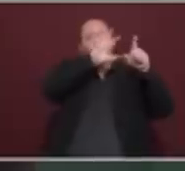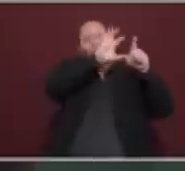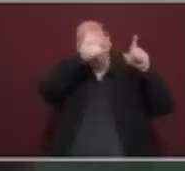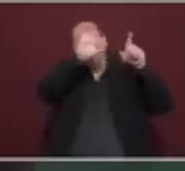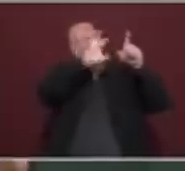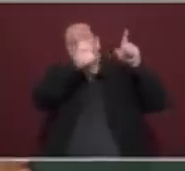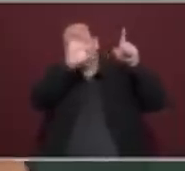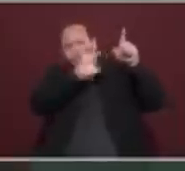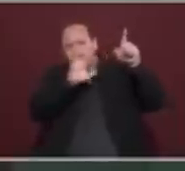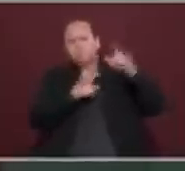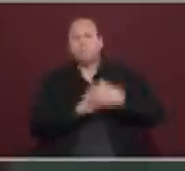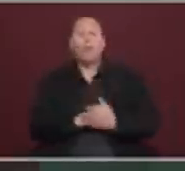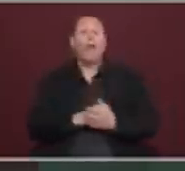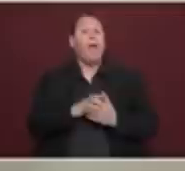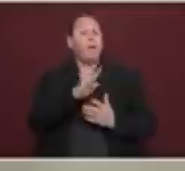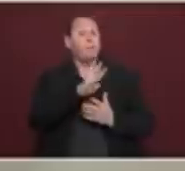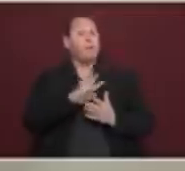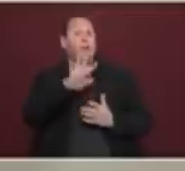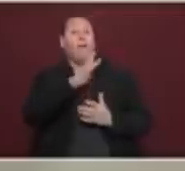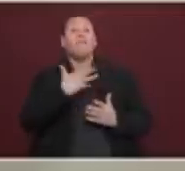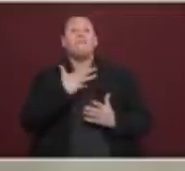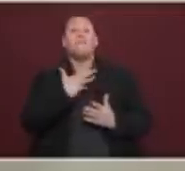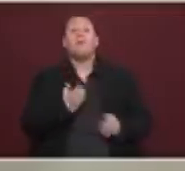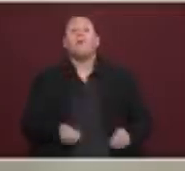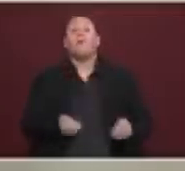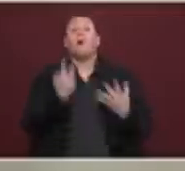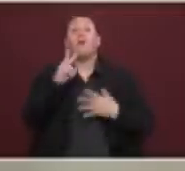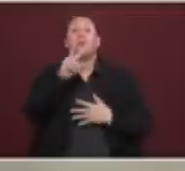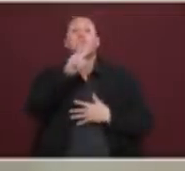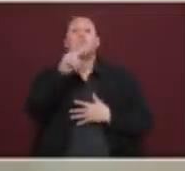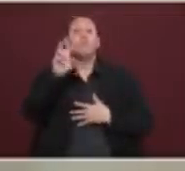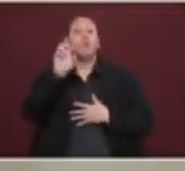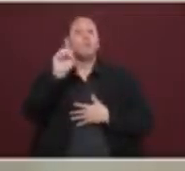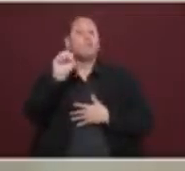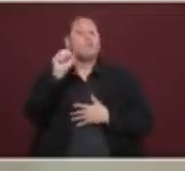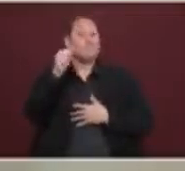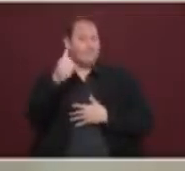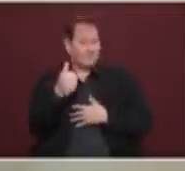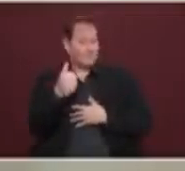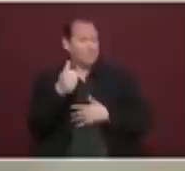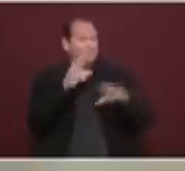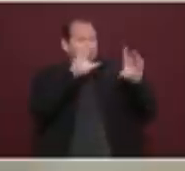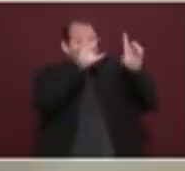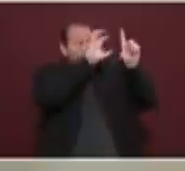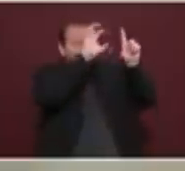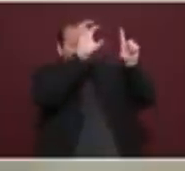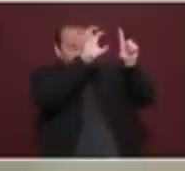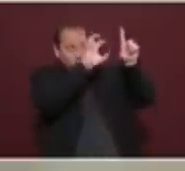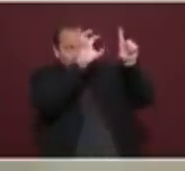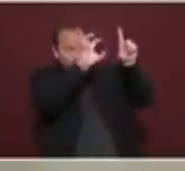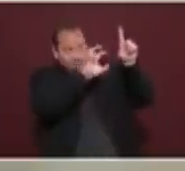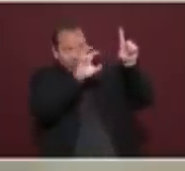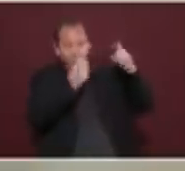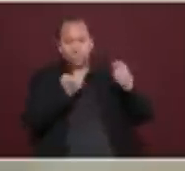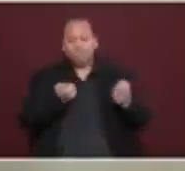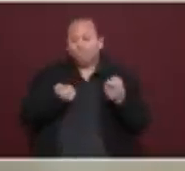van a existir 266 coordinaciones territoriales